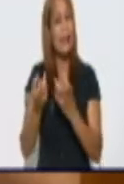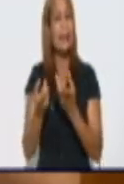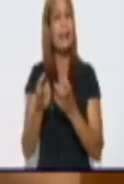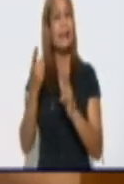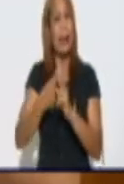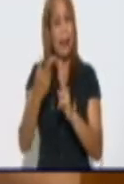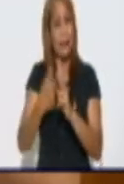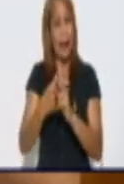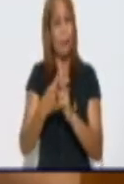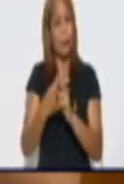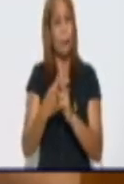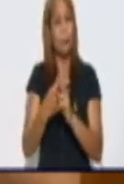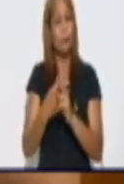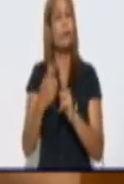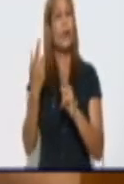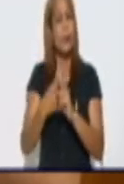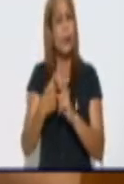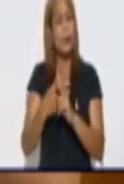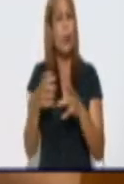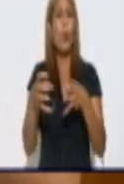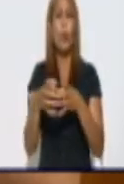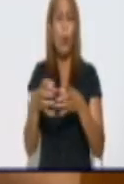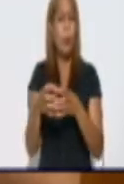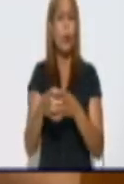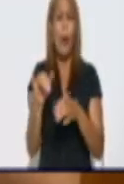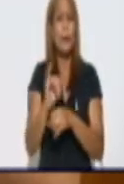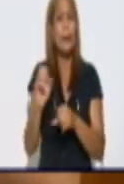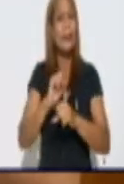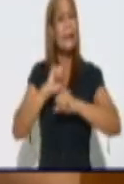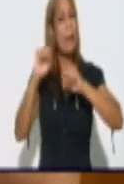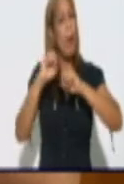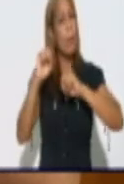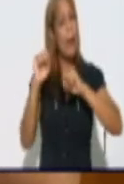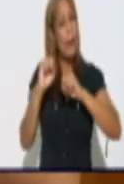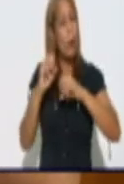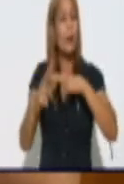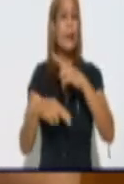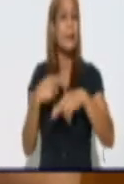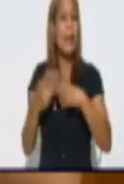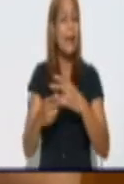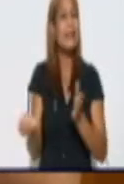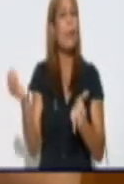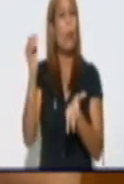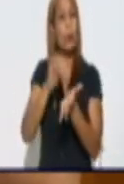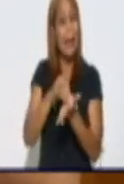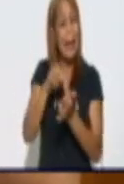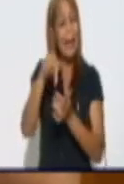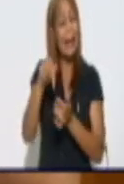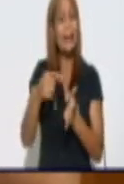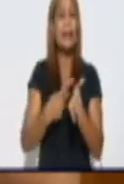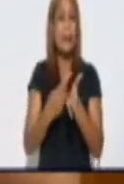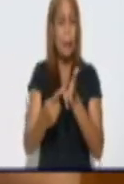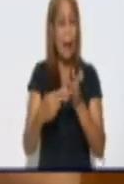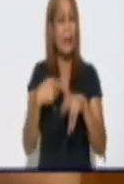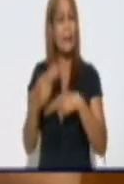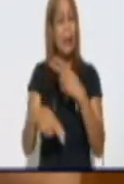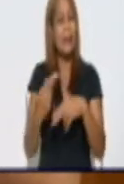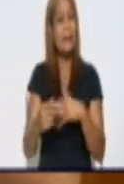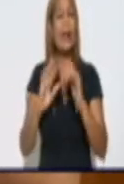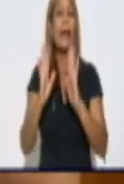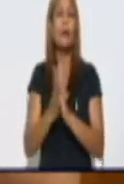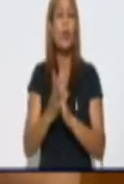piloncito, el equipo de bombeo piloncito, que se le va a dar se va a hacer su montaje también en esta semana. Los equipos